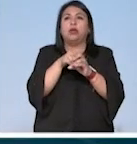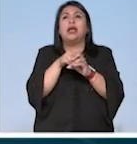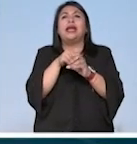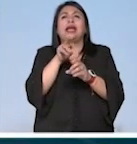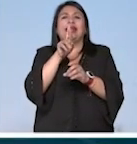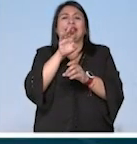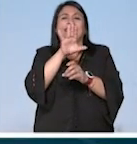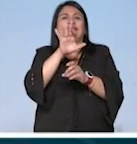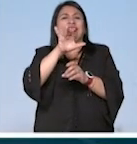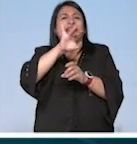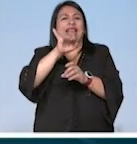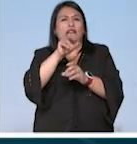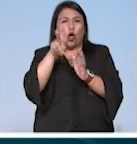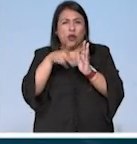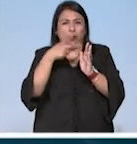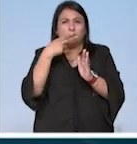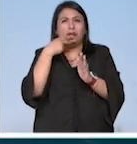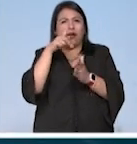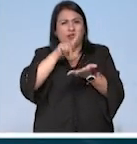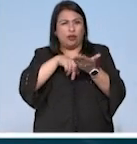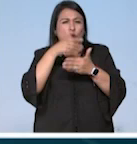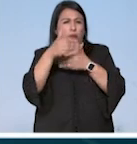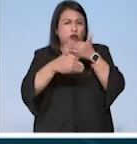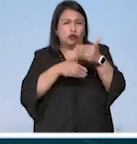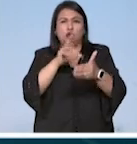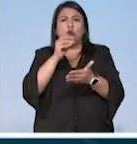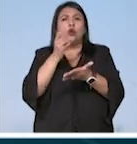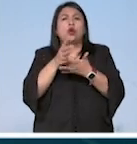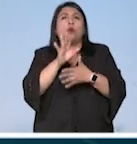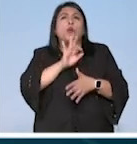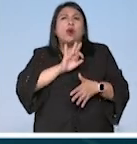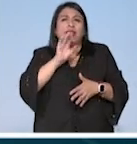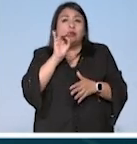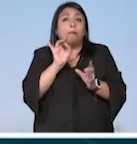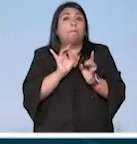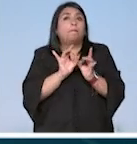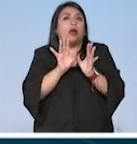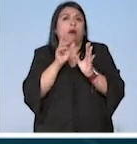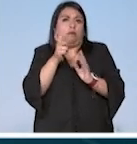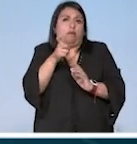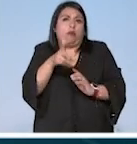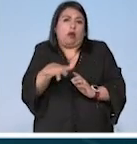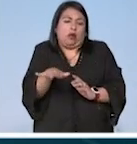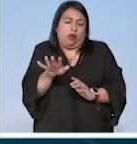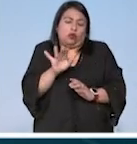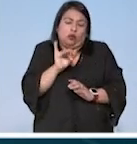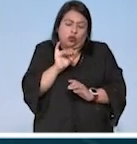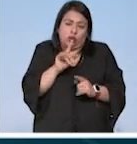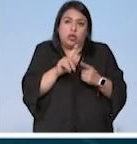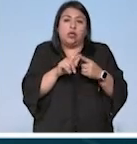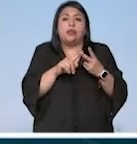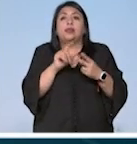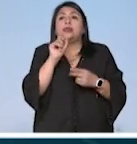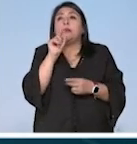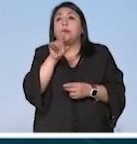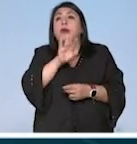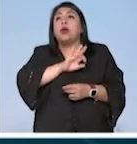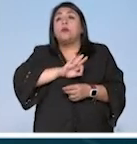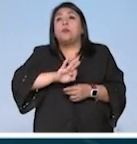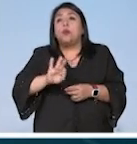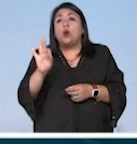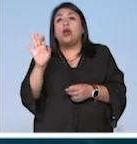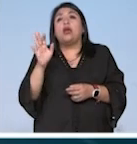reciclaje en estos procesos no solo porque puede ser eventualmente más barato No solo porque puede permitir